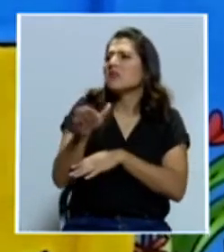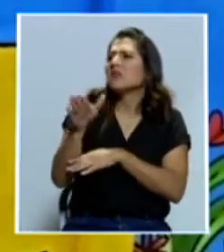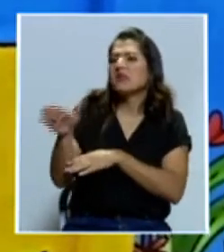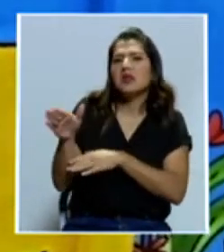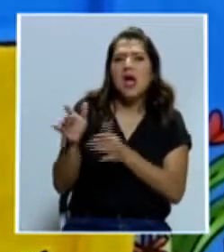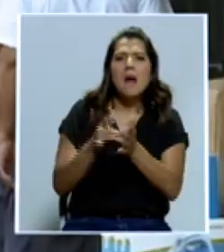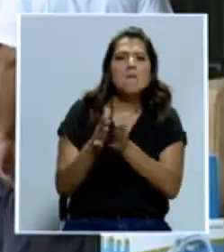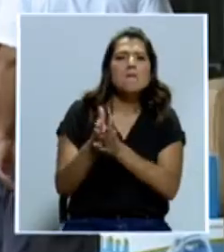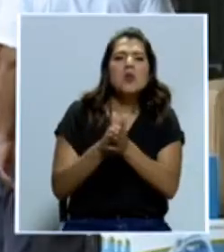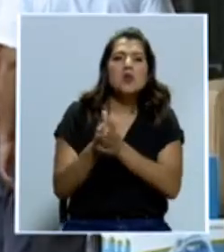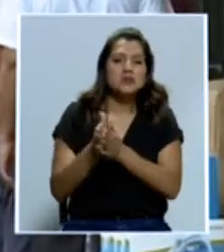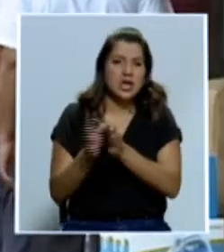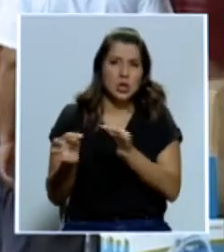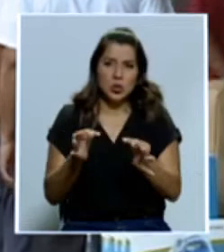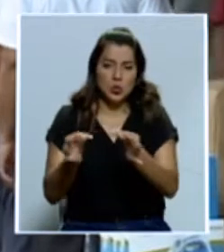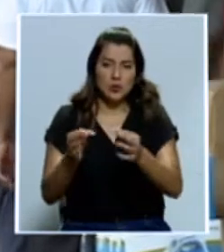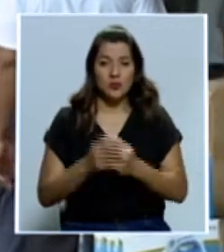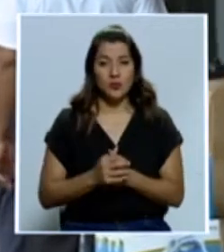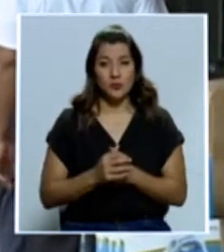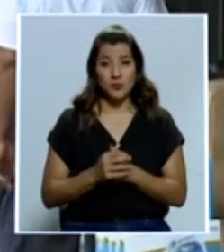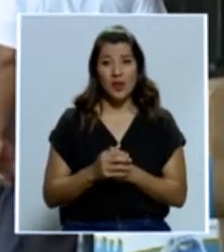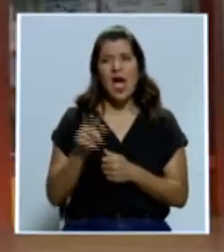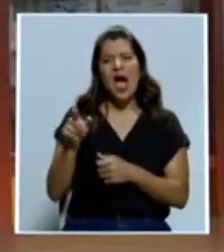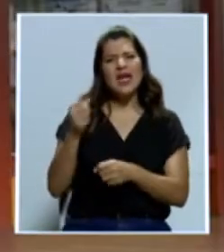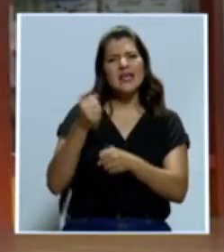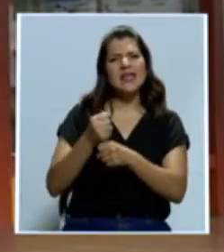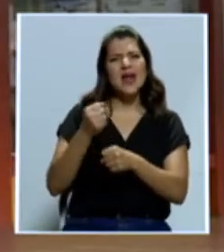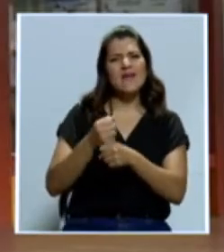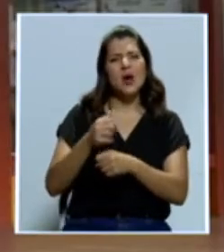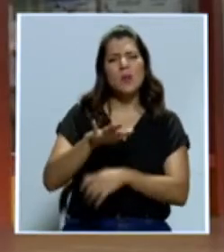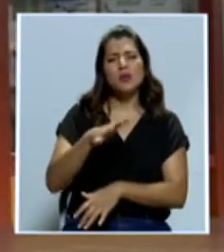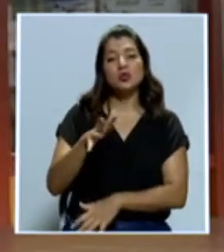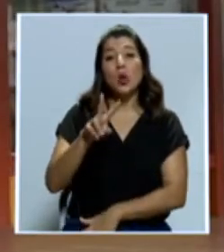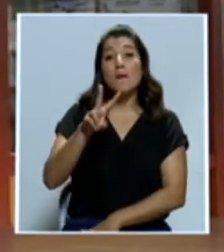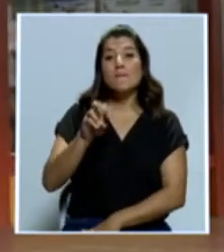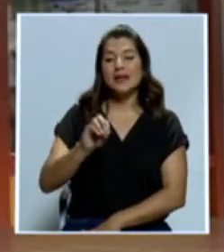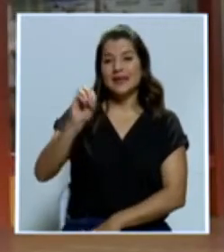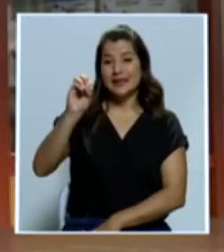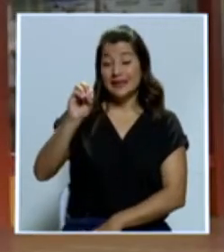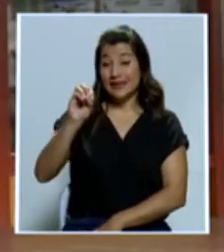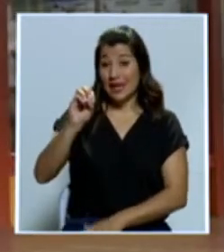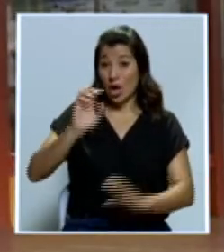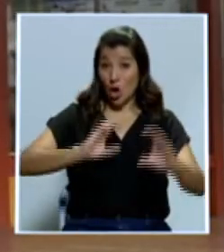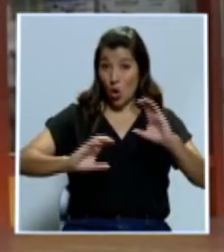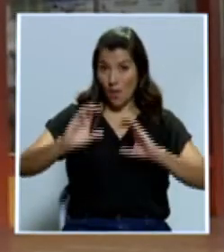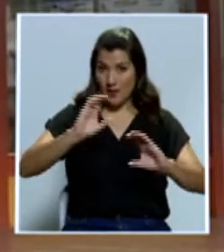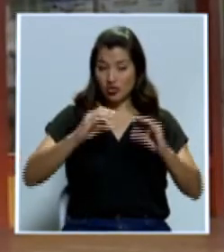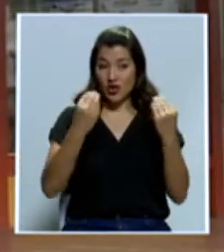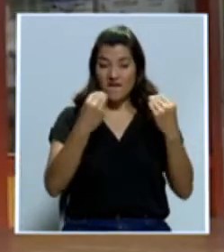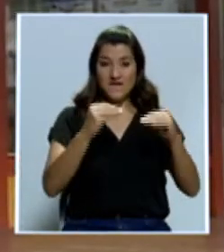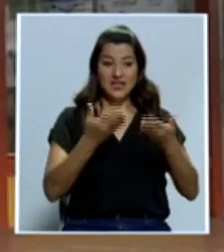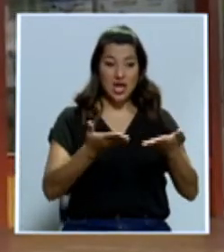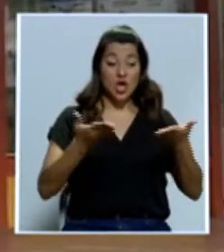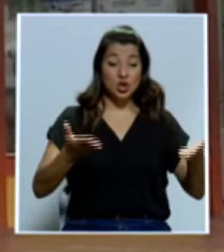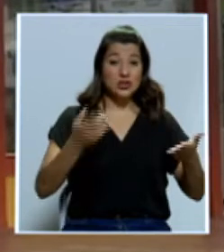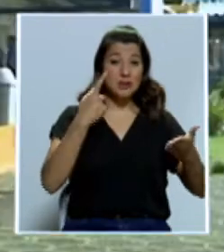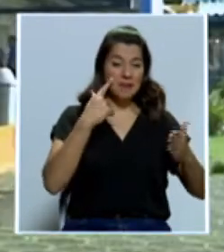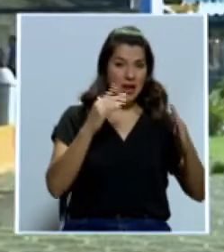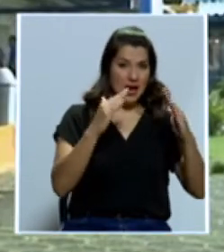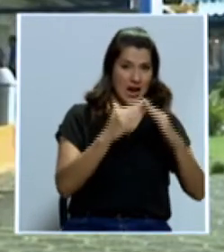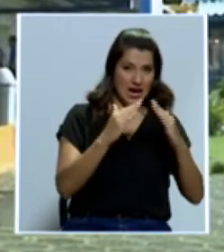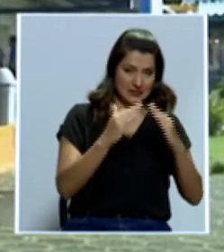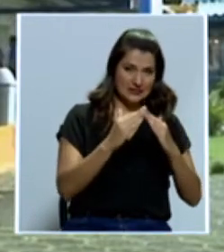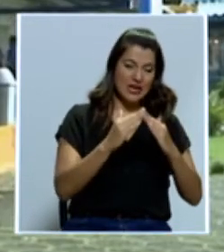talento natural de la zona. En el depósito operan poco más de 20 comercios dedicados a las ventas de electrodomésticos, principalmente como la